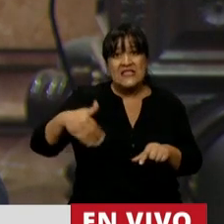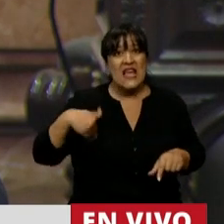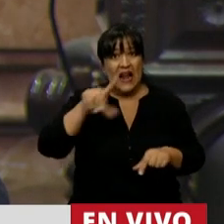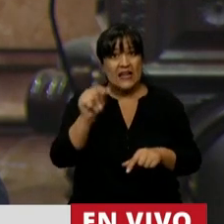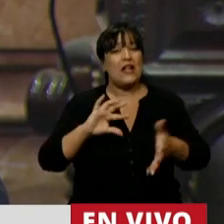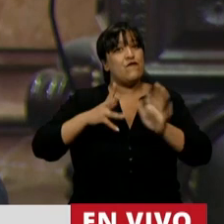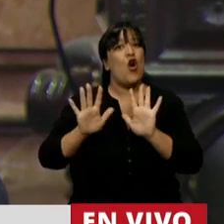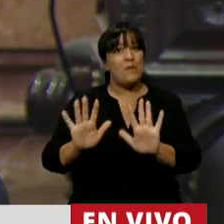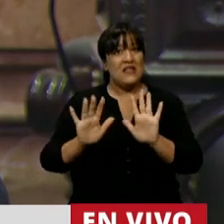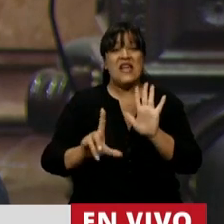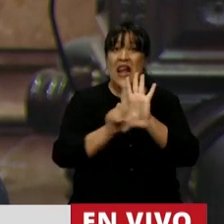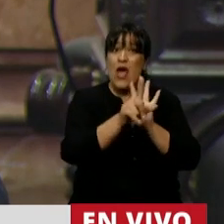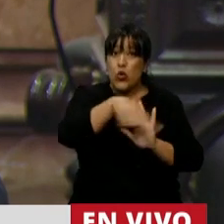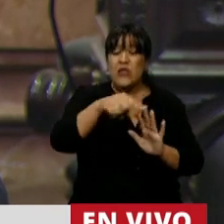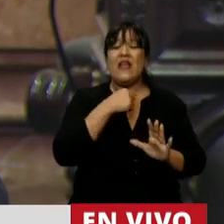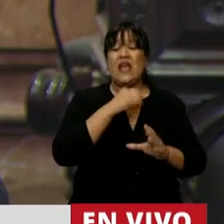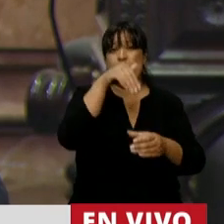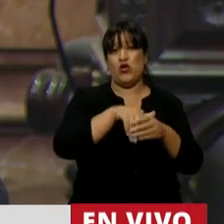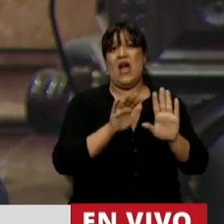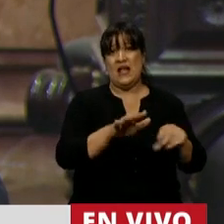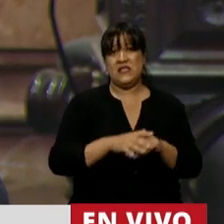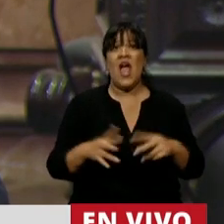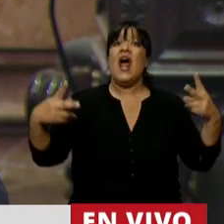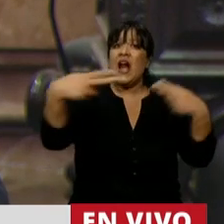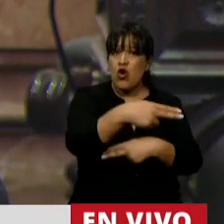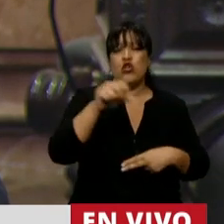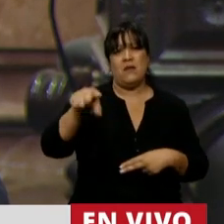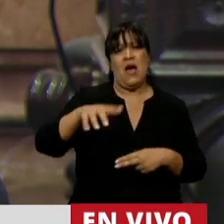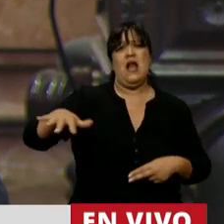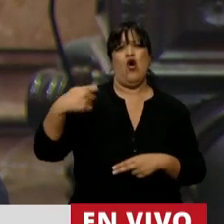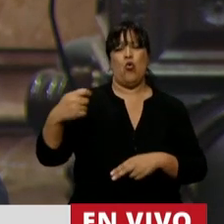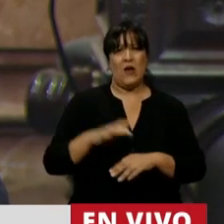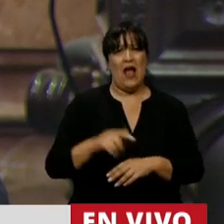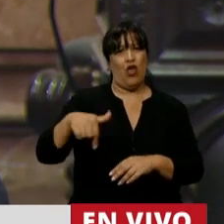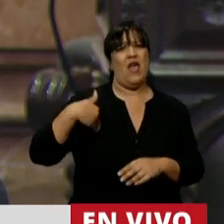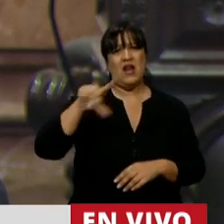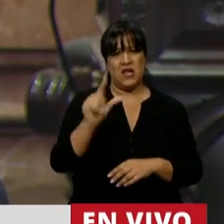estamos viviendo y esta es la ley que ustedes vienen a votar. Recorte a nuestros jubilados en la